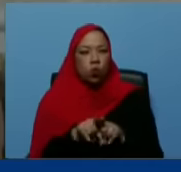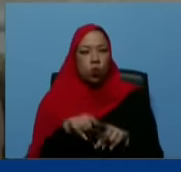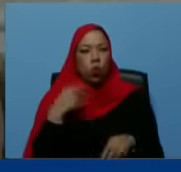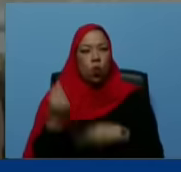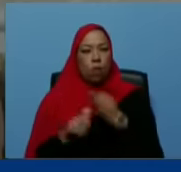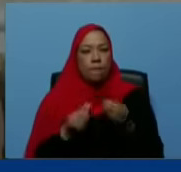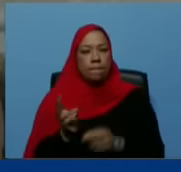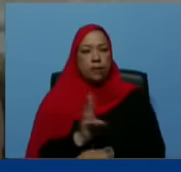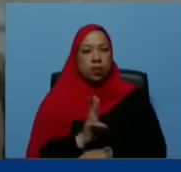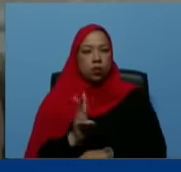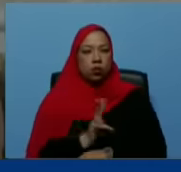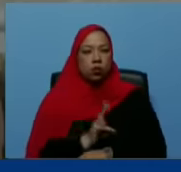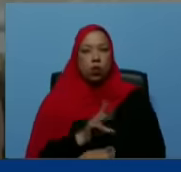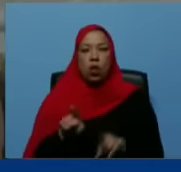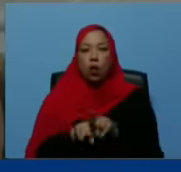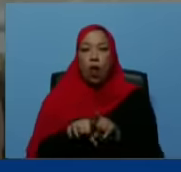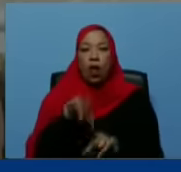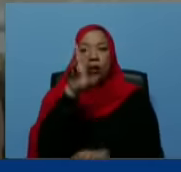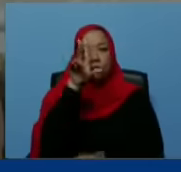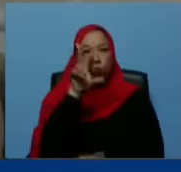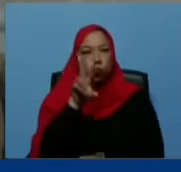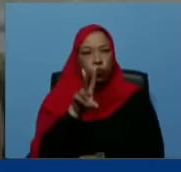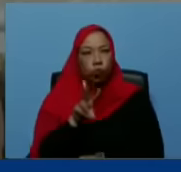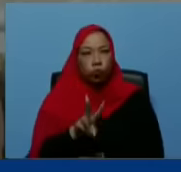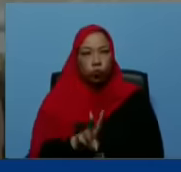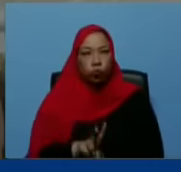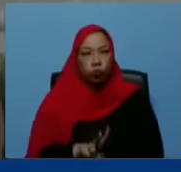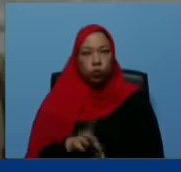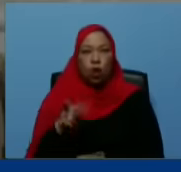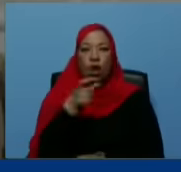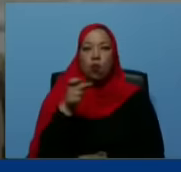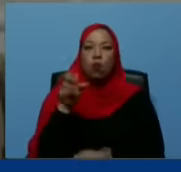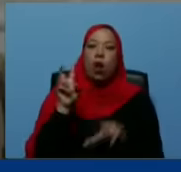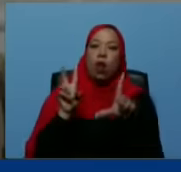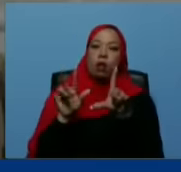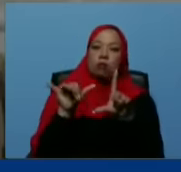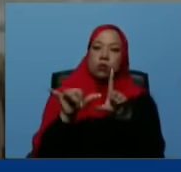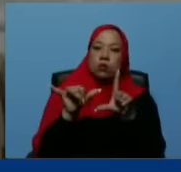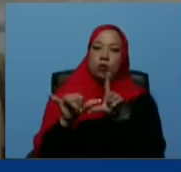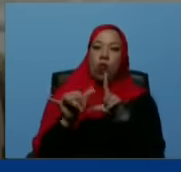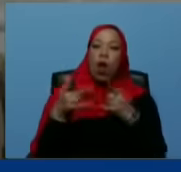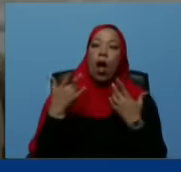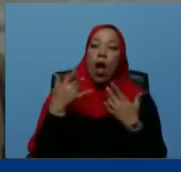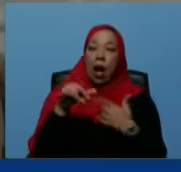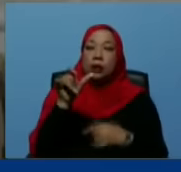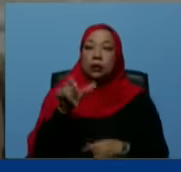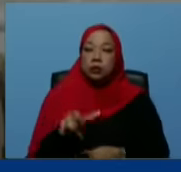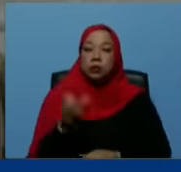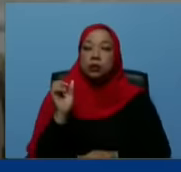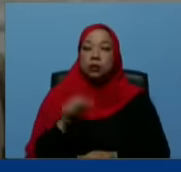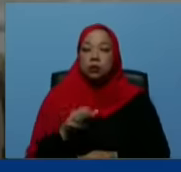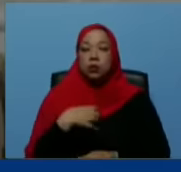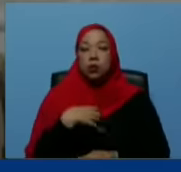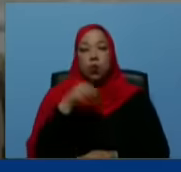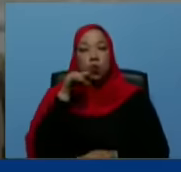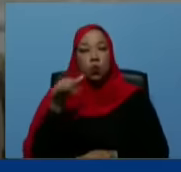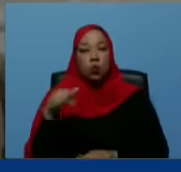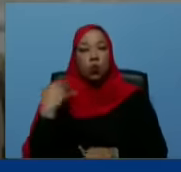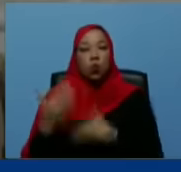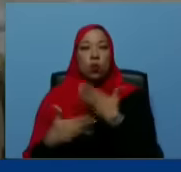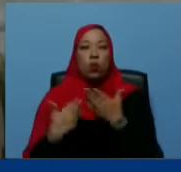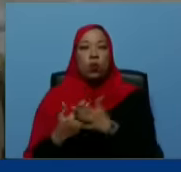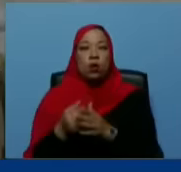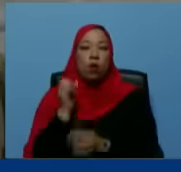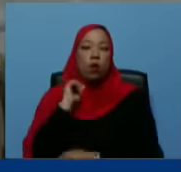hecho con Venezuela todos estos días? Que buscan los influencers. Pim, pum, pa. Yo denuncié ayer a una que